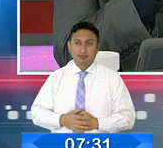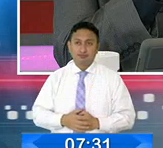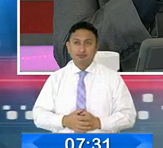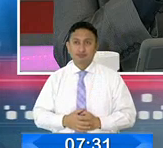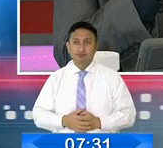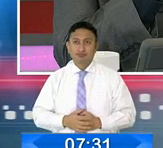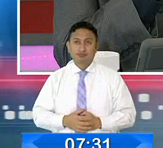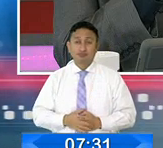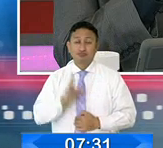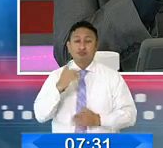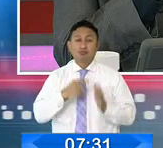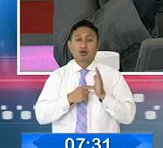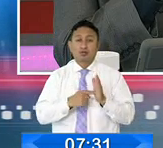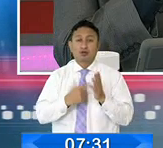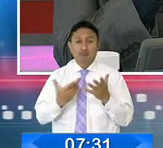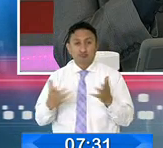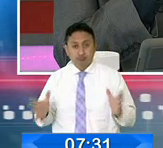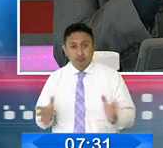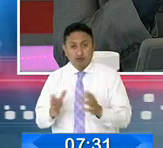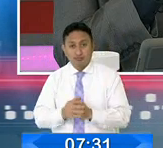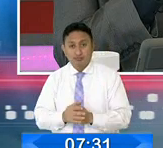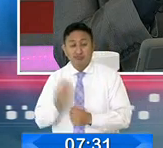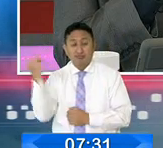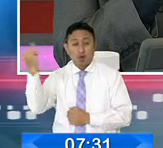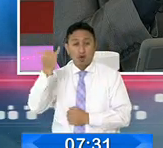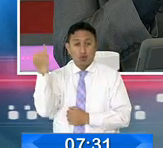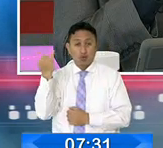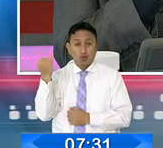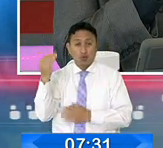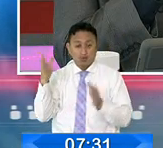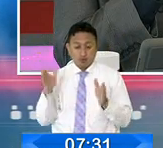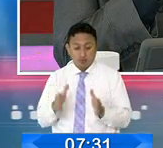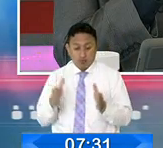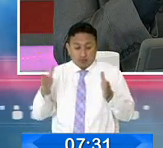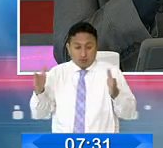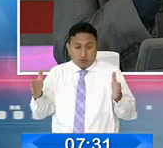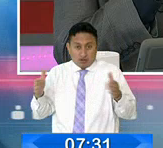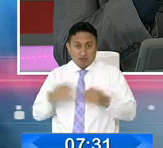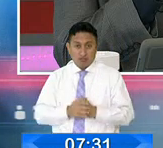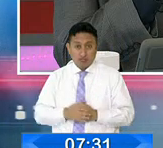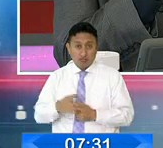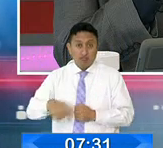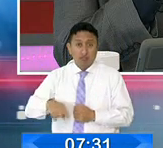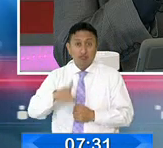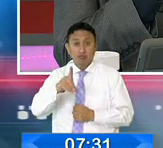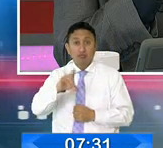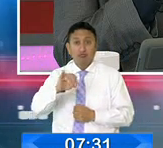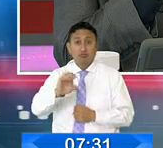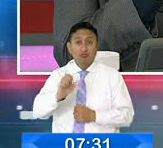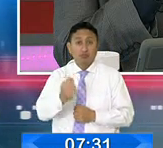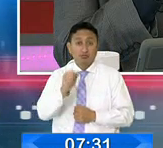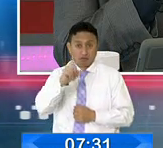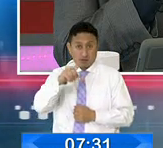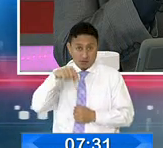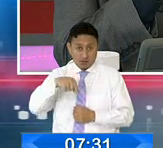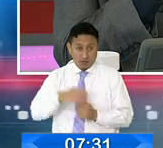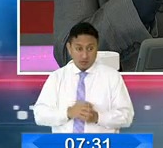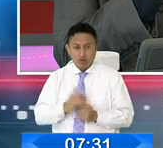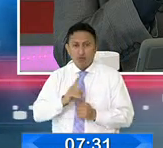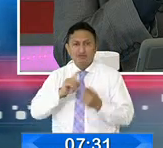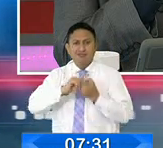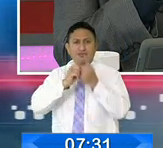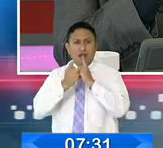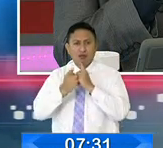Estamos hablando, por ejemplo, de impulsar a la pequeña industria, a la mediana industria, que depende del diésel en este momento, a que comience a